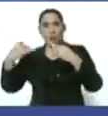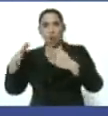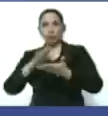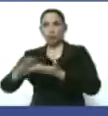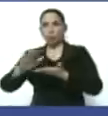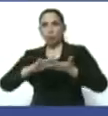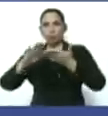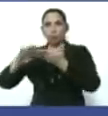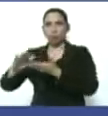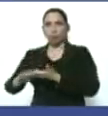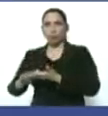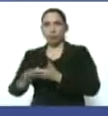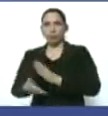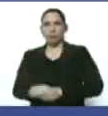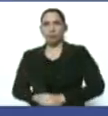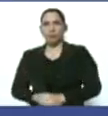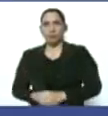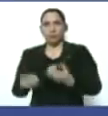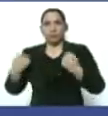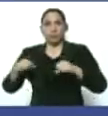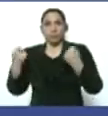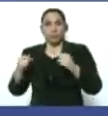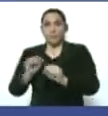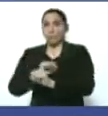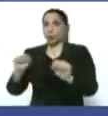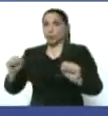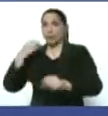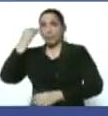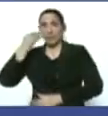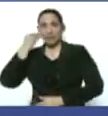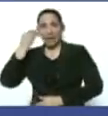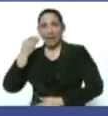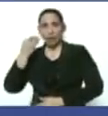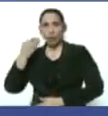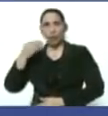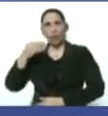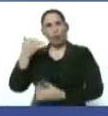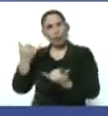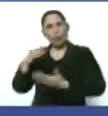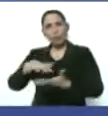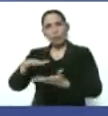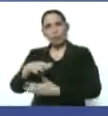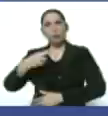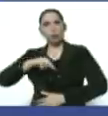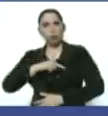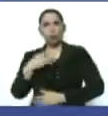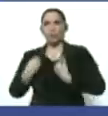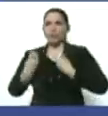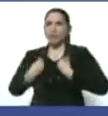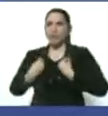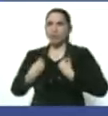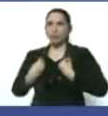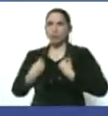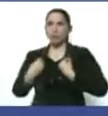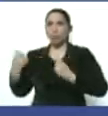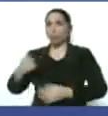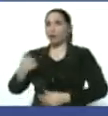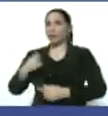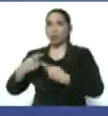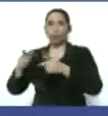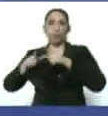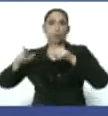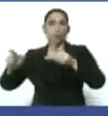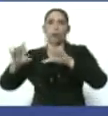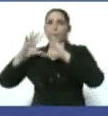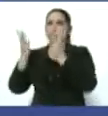soluciones que sería prácticamente imposible pensarlas en una situación como la que estamos pasando nosotros en cualquier otra parte del mundo. Así